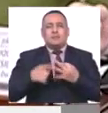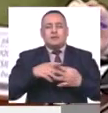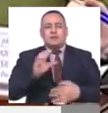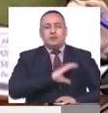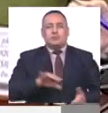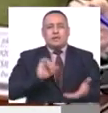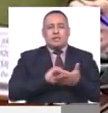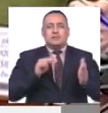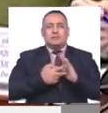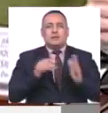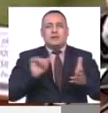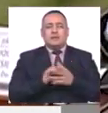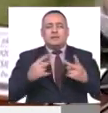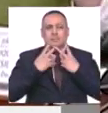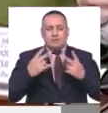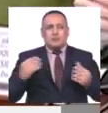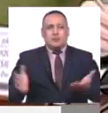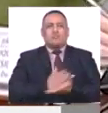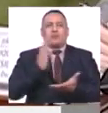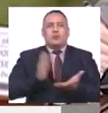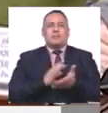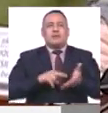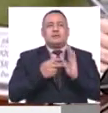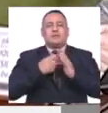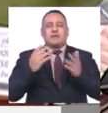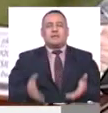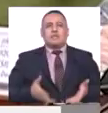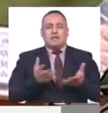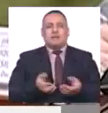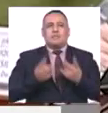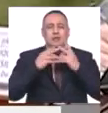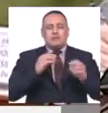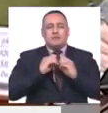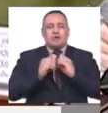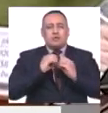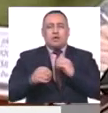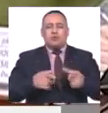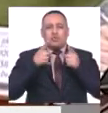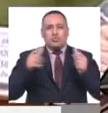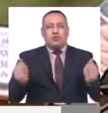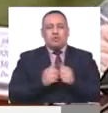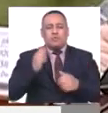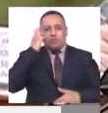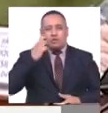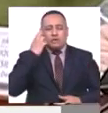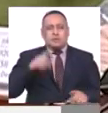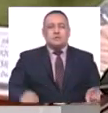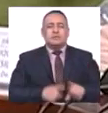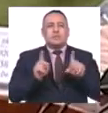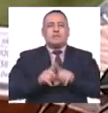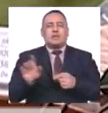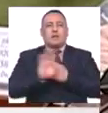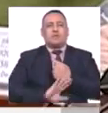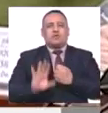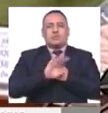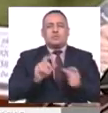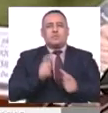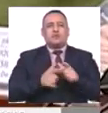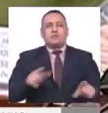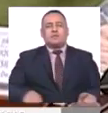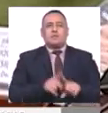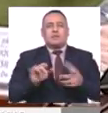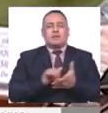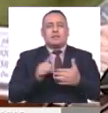que constituyen amenazas, lo que contribuiría a mejorar la seguridad jurídica y la protección de los